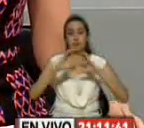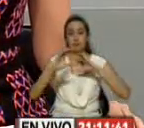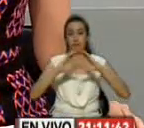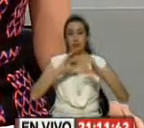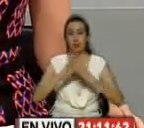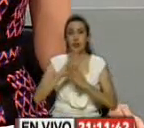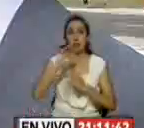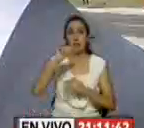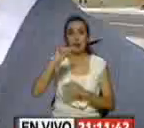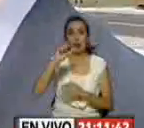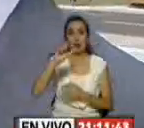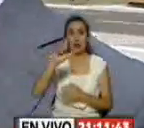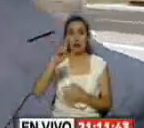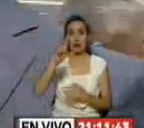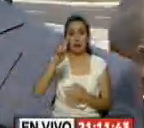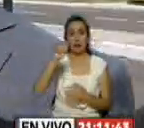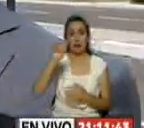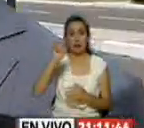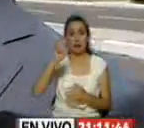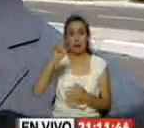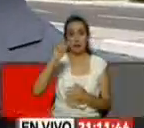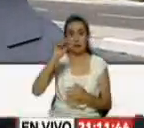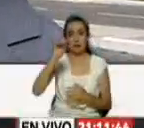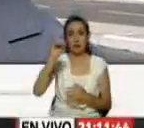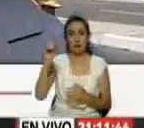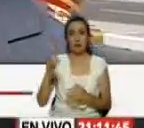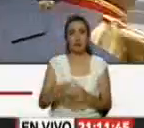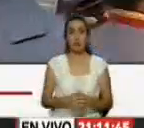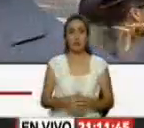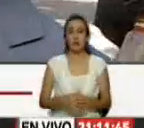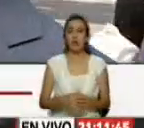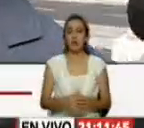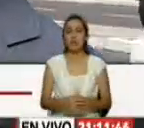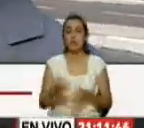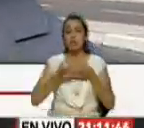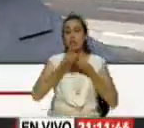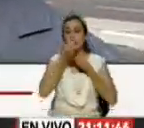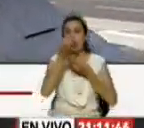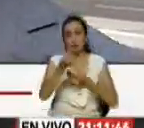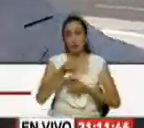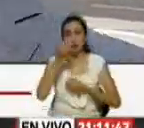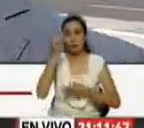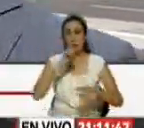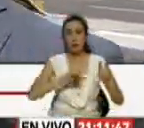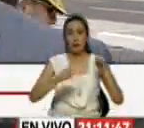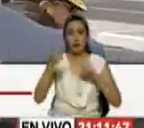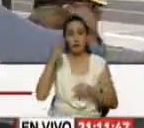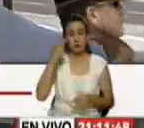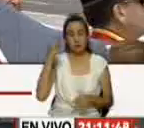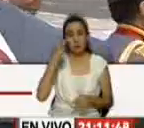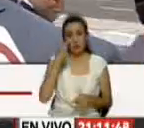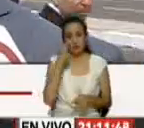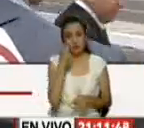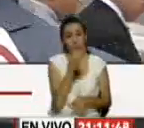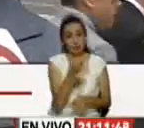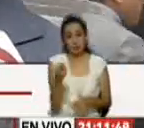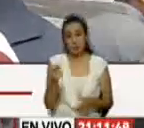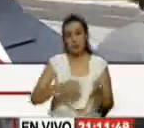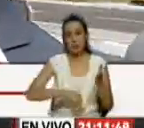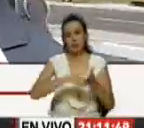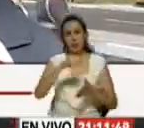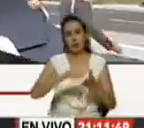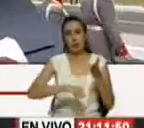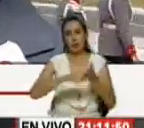Alvarado. Se trata de varios informes en los cuales la Contraloría ha observado contrataciones que tienen que